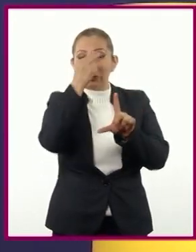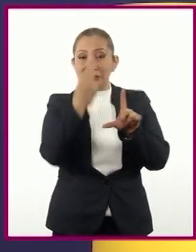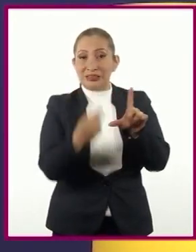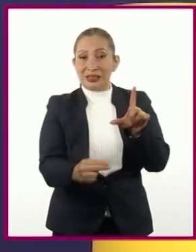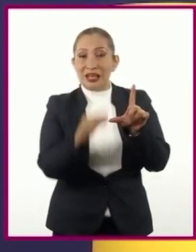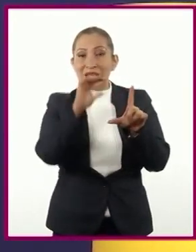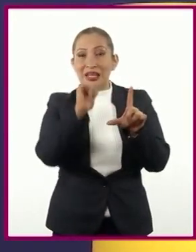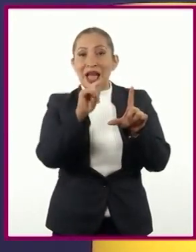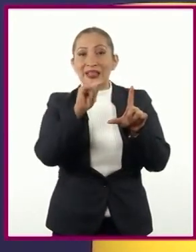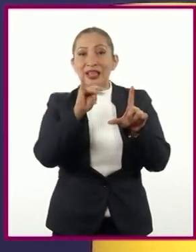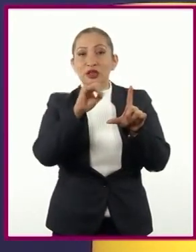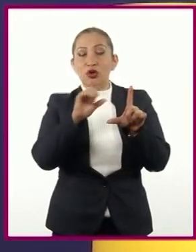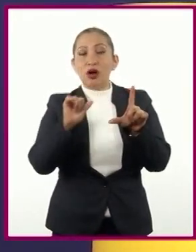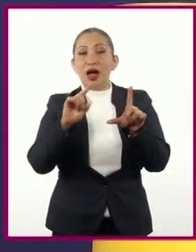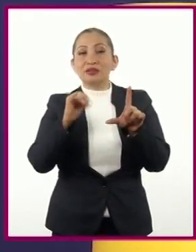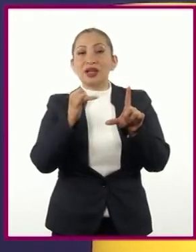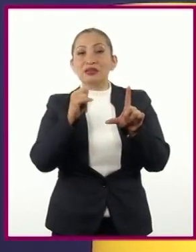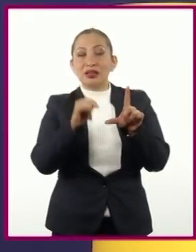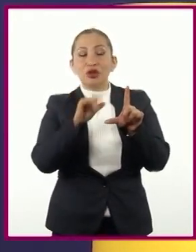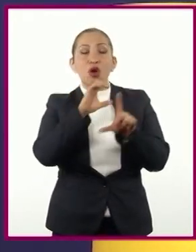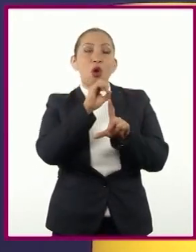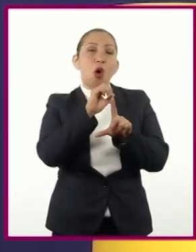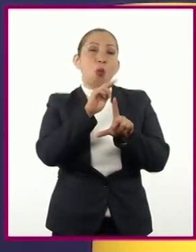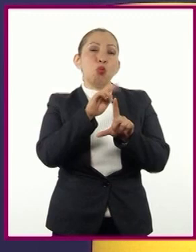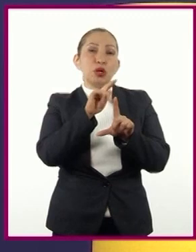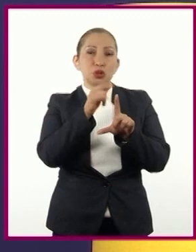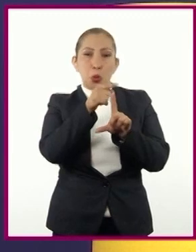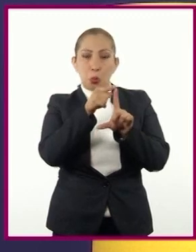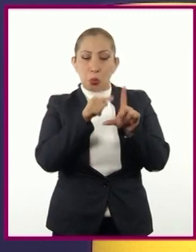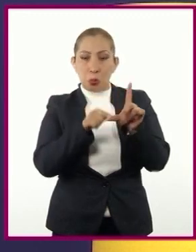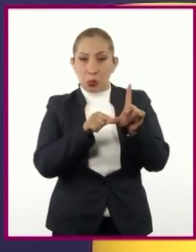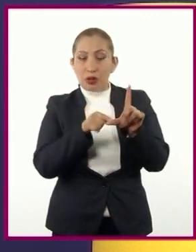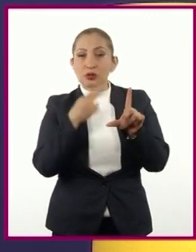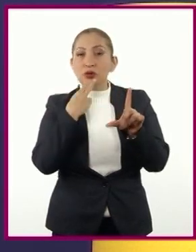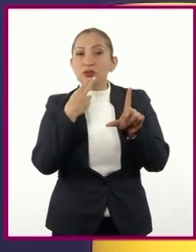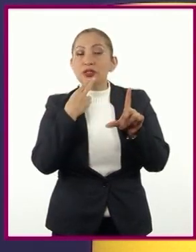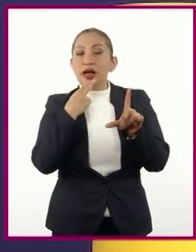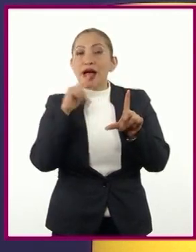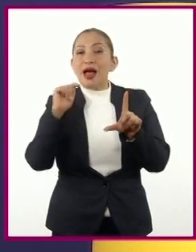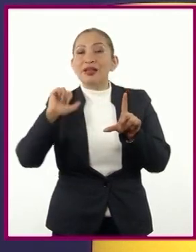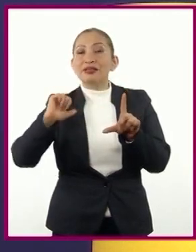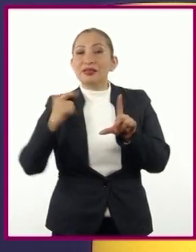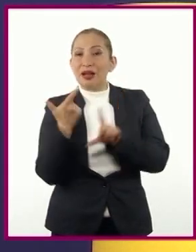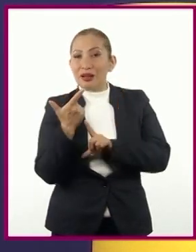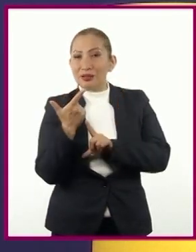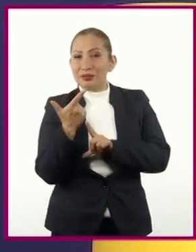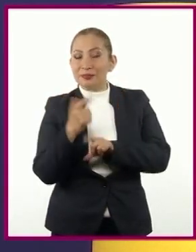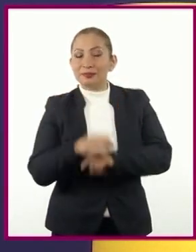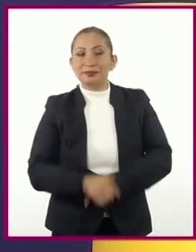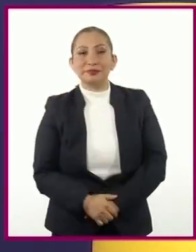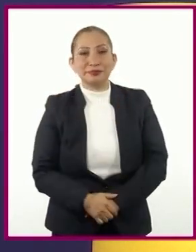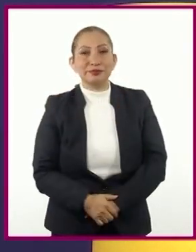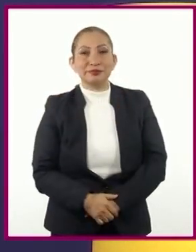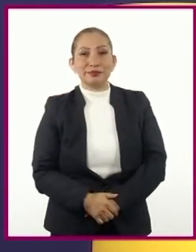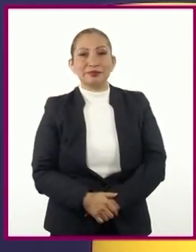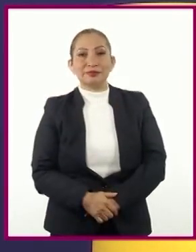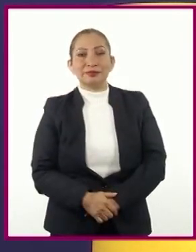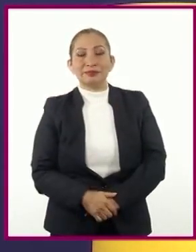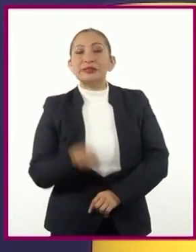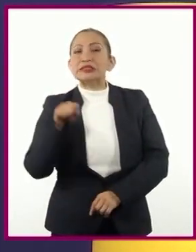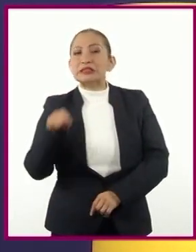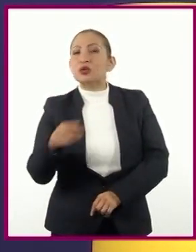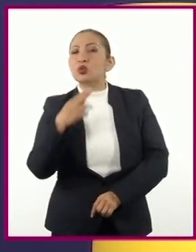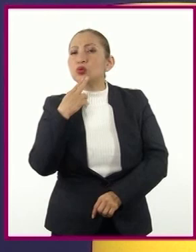llamados cateto adyacente y cateto opuesto, se utiliza la función trigonométrica tangente, y